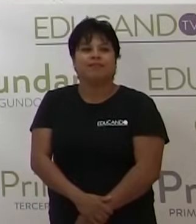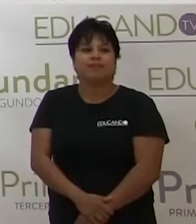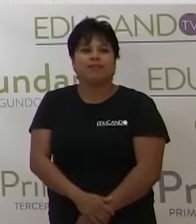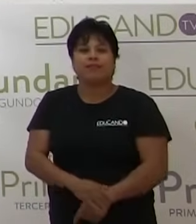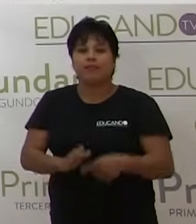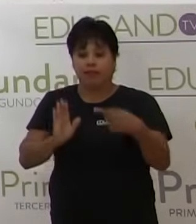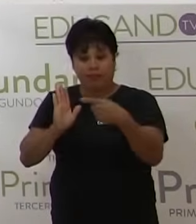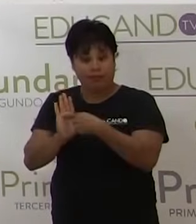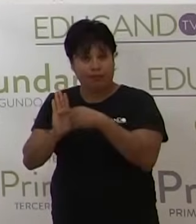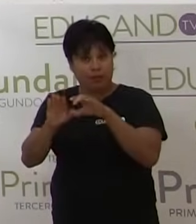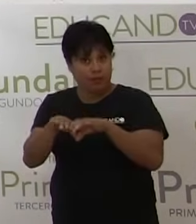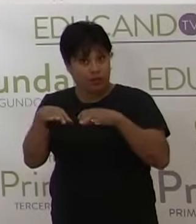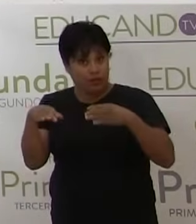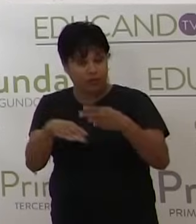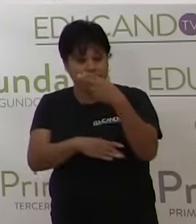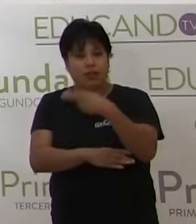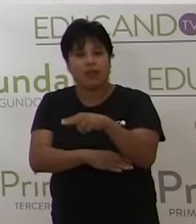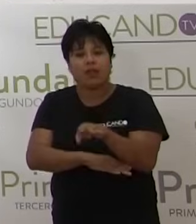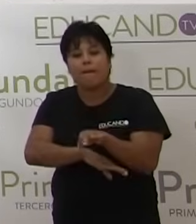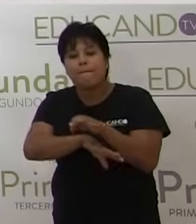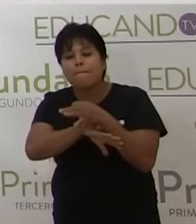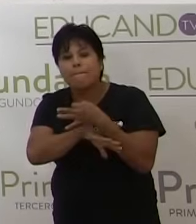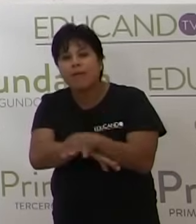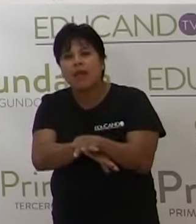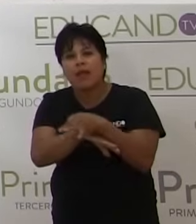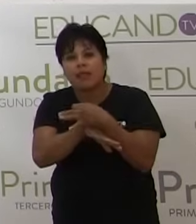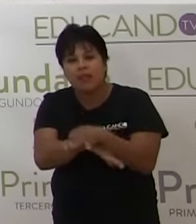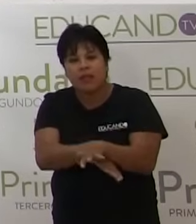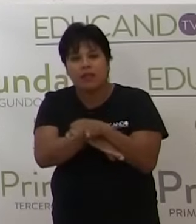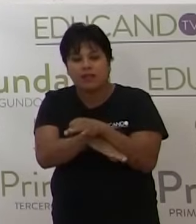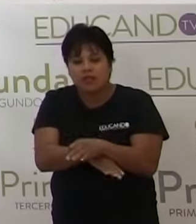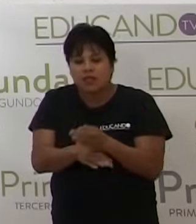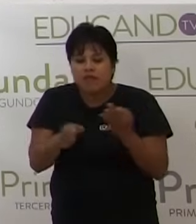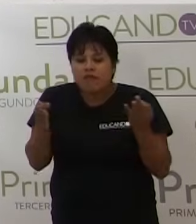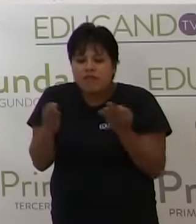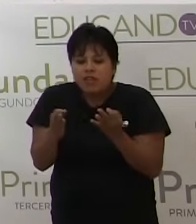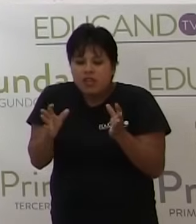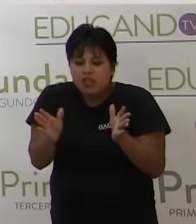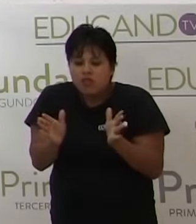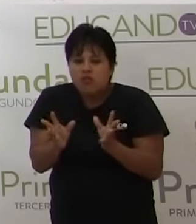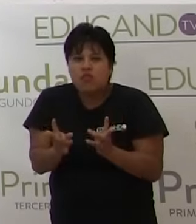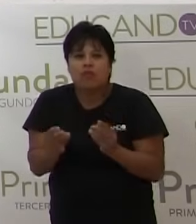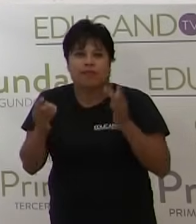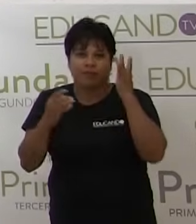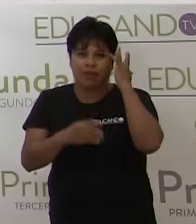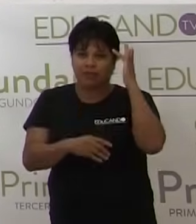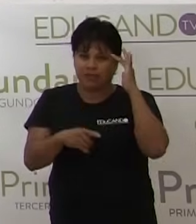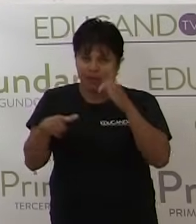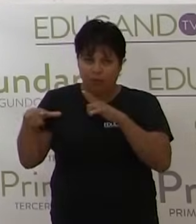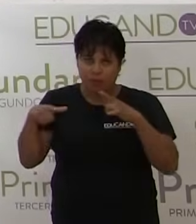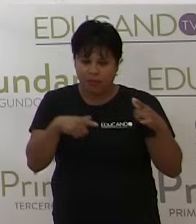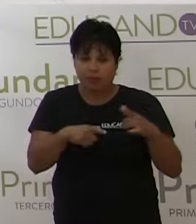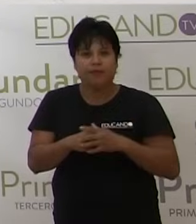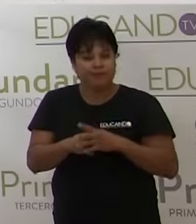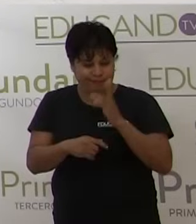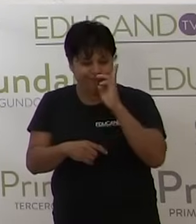el cuento se llama mientras se enfríe el pastel vamos a